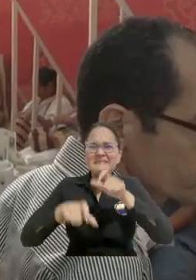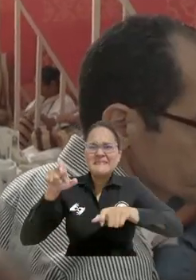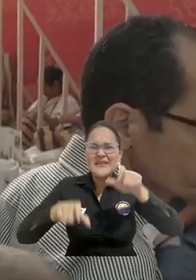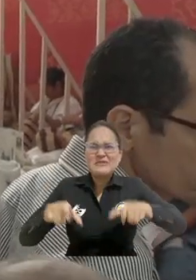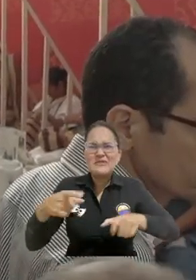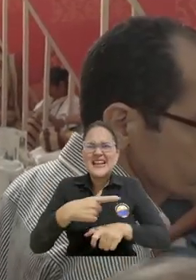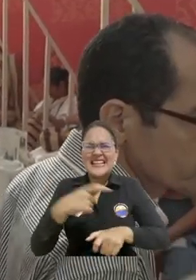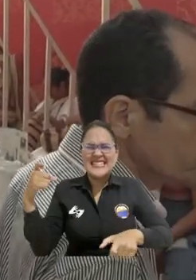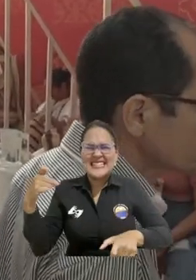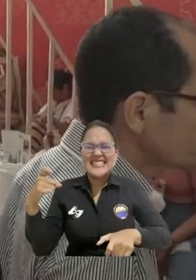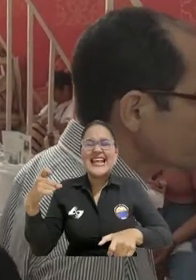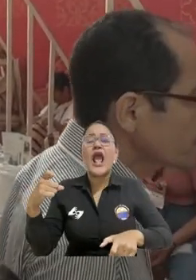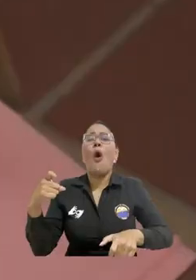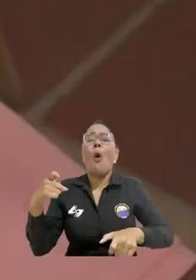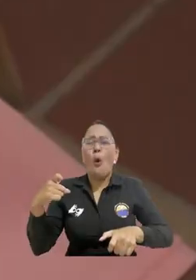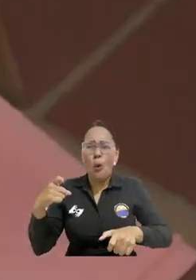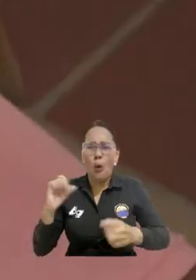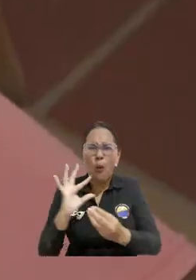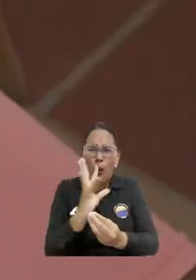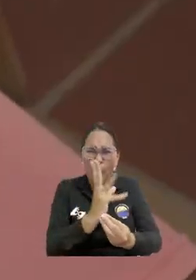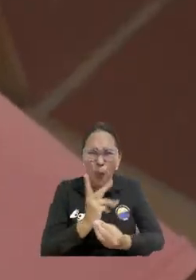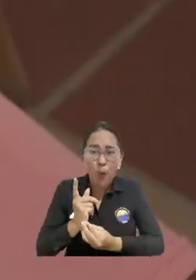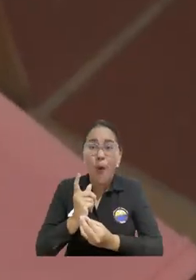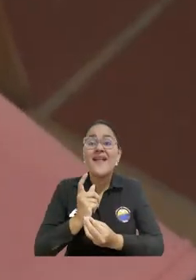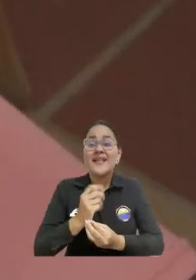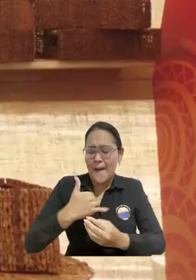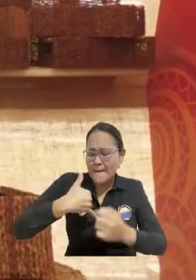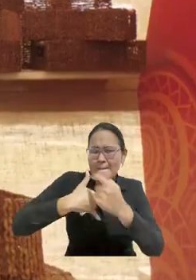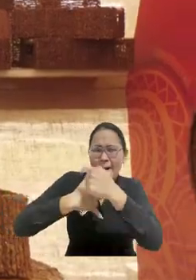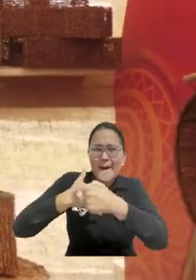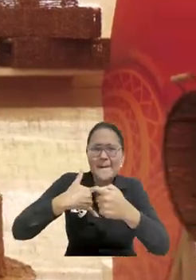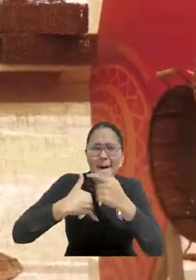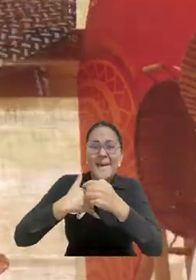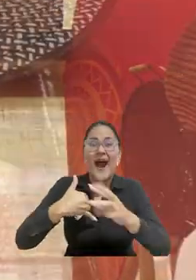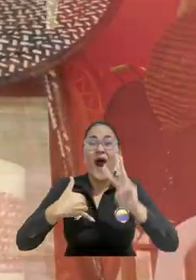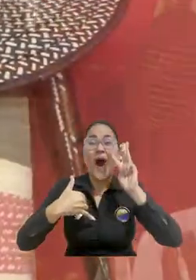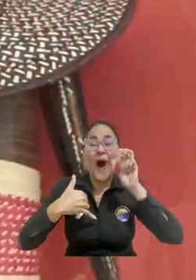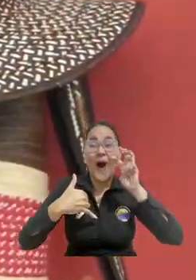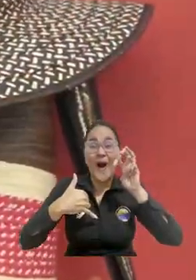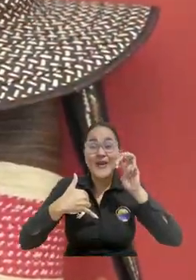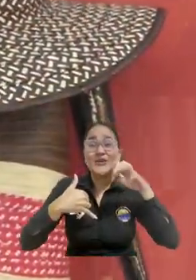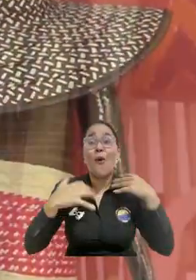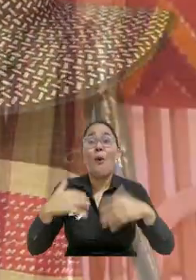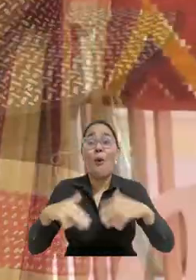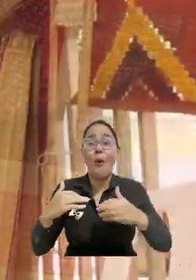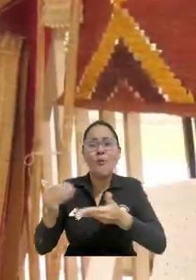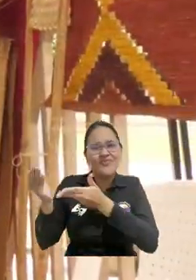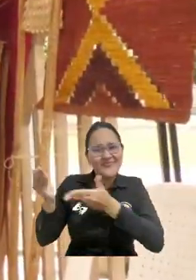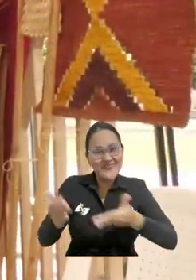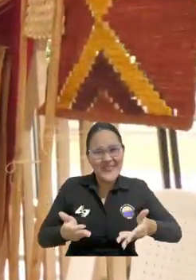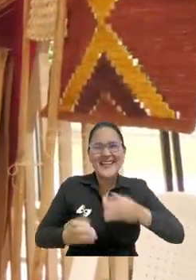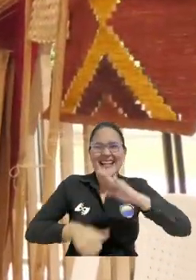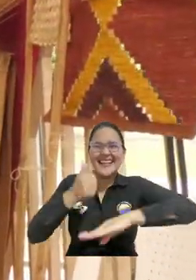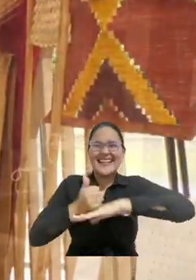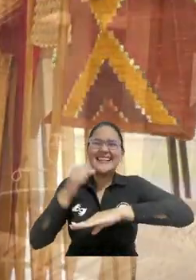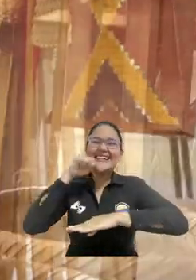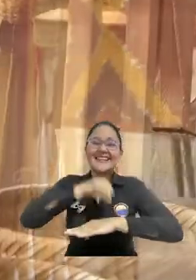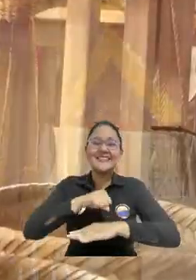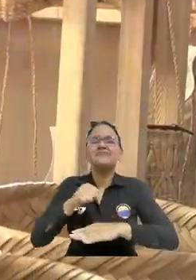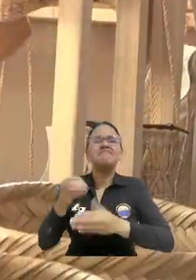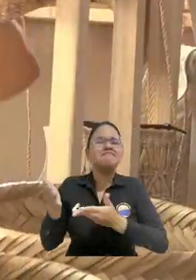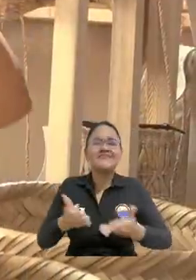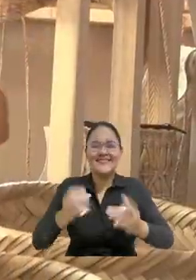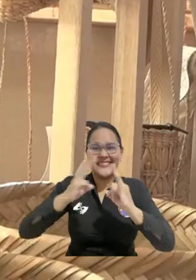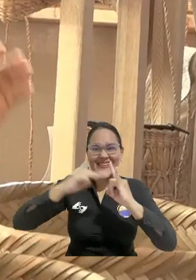Más de 100 artesanos de los 8 departamentos del norte del país fueron recibidos por la Universidad del Magdalena en cabeza de su